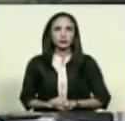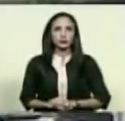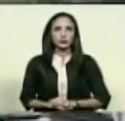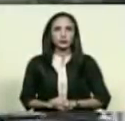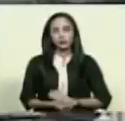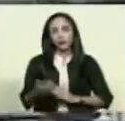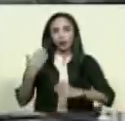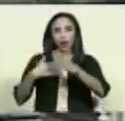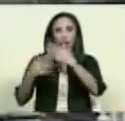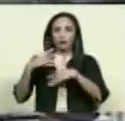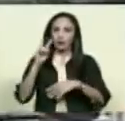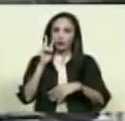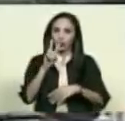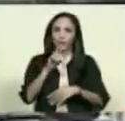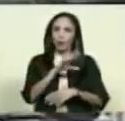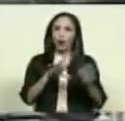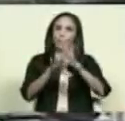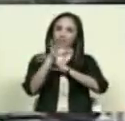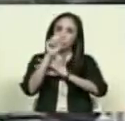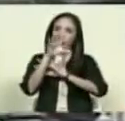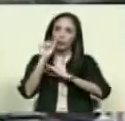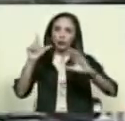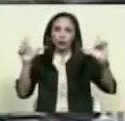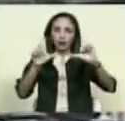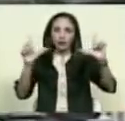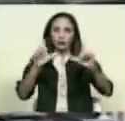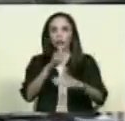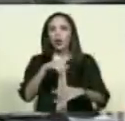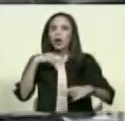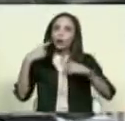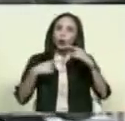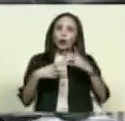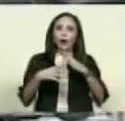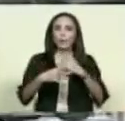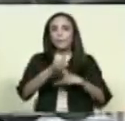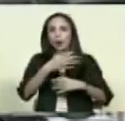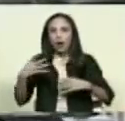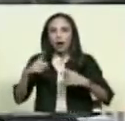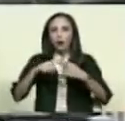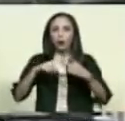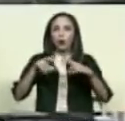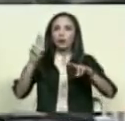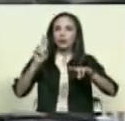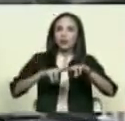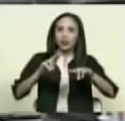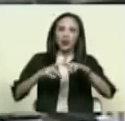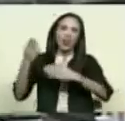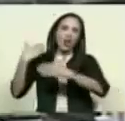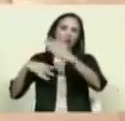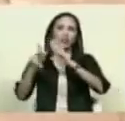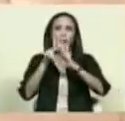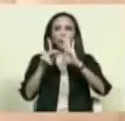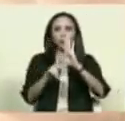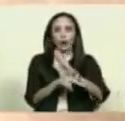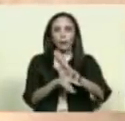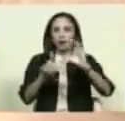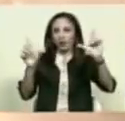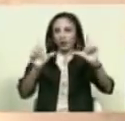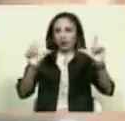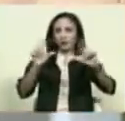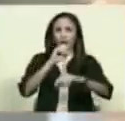blanco y negro, en aquella época pasaba, mira, Superman, el zorro, el llanero